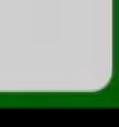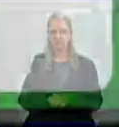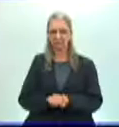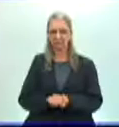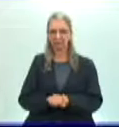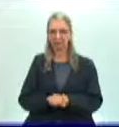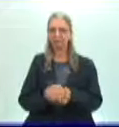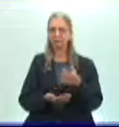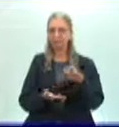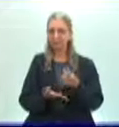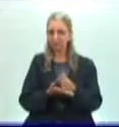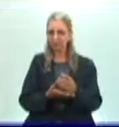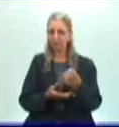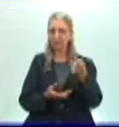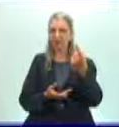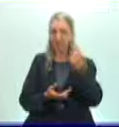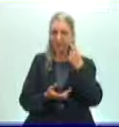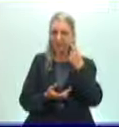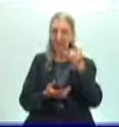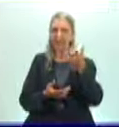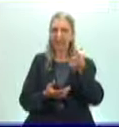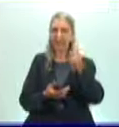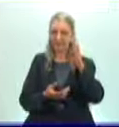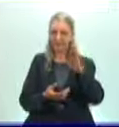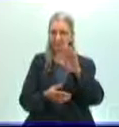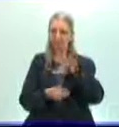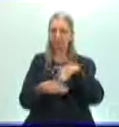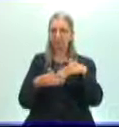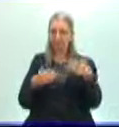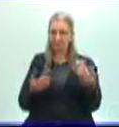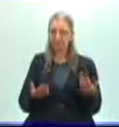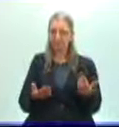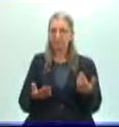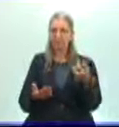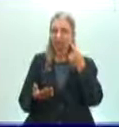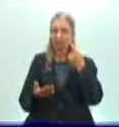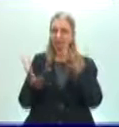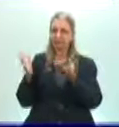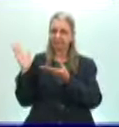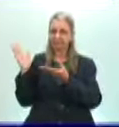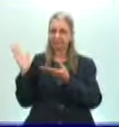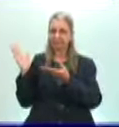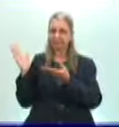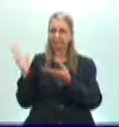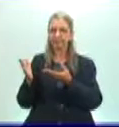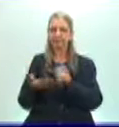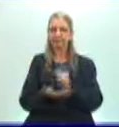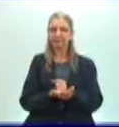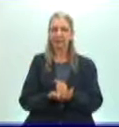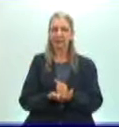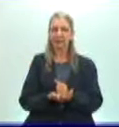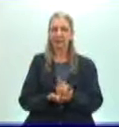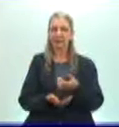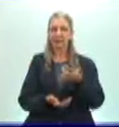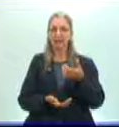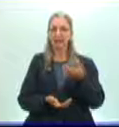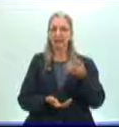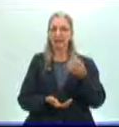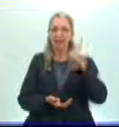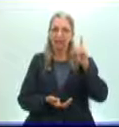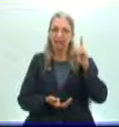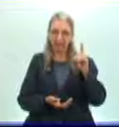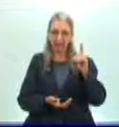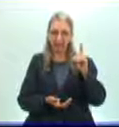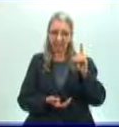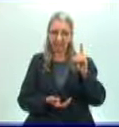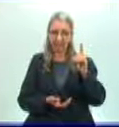Continuamos y vamos a hallar ahora la longitud de AB. Y ya se los estoy mostrando. Miren, AB podemos calcularlo, aquí lo vemos, podemos